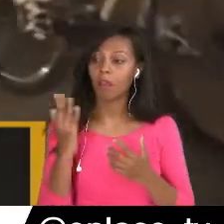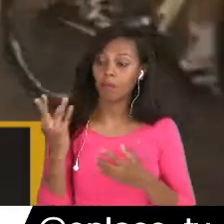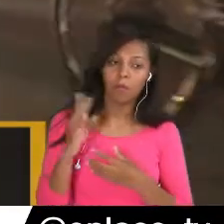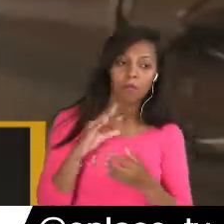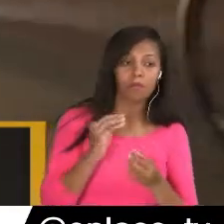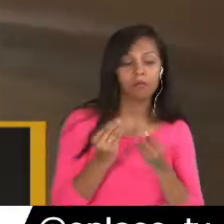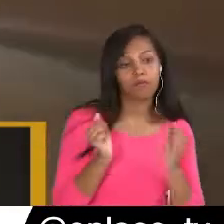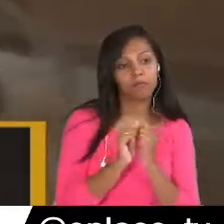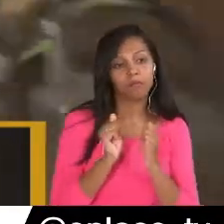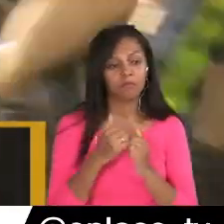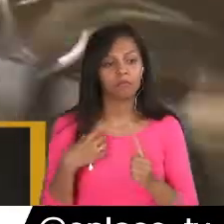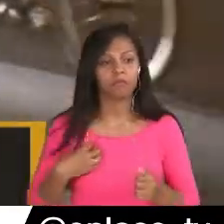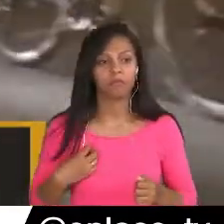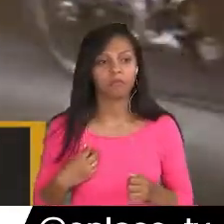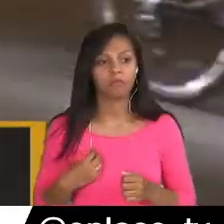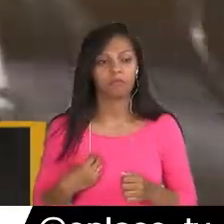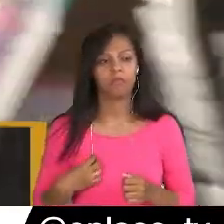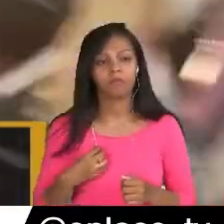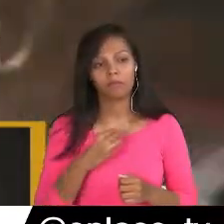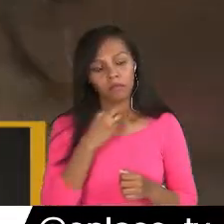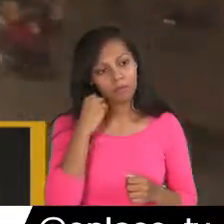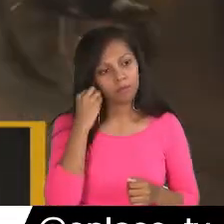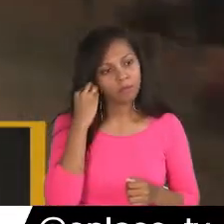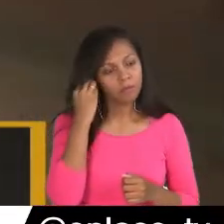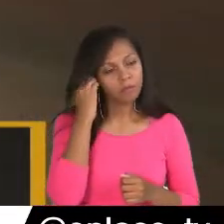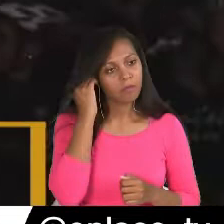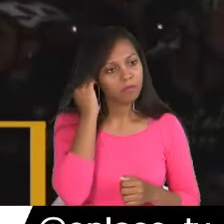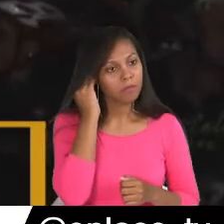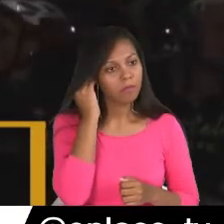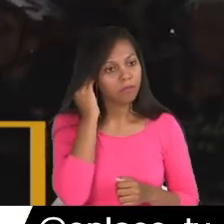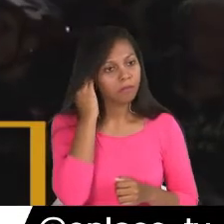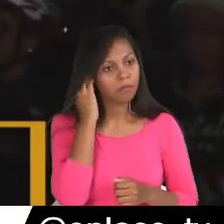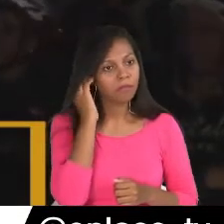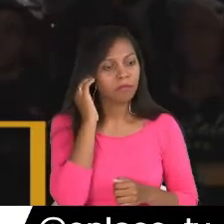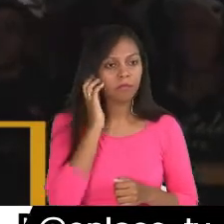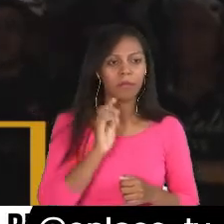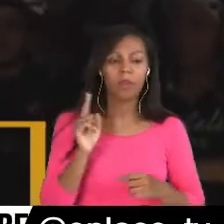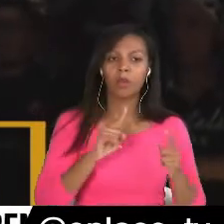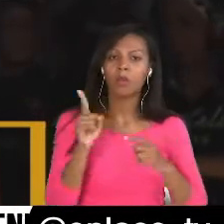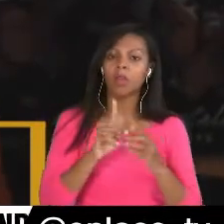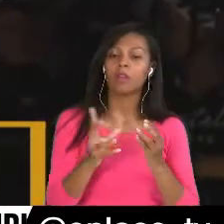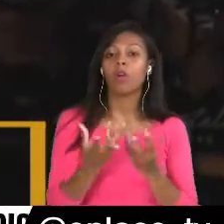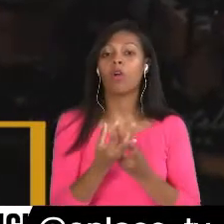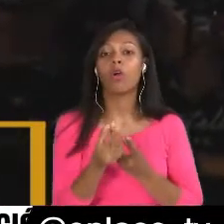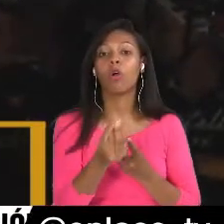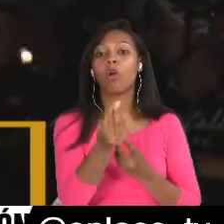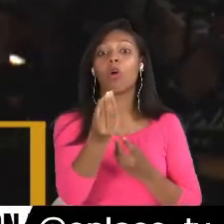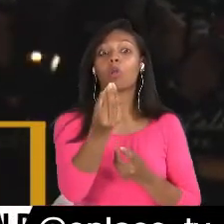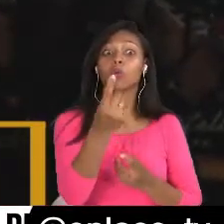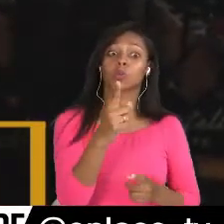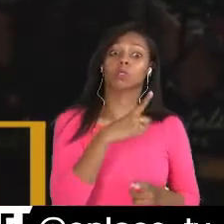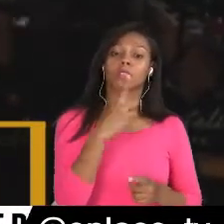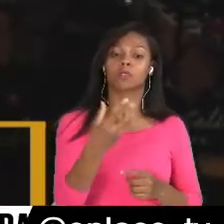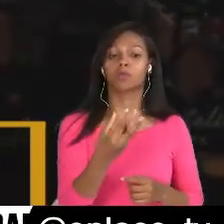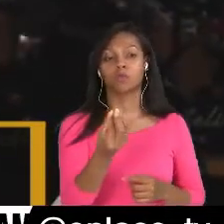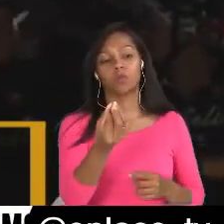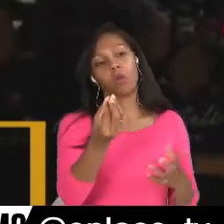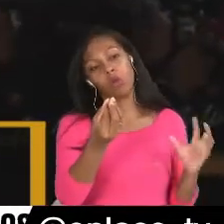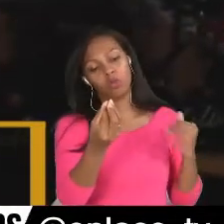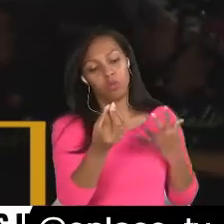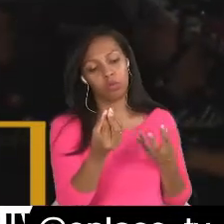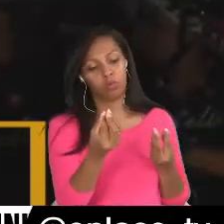siempre tenemos un grupo de que supongamos son los que tienen buen nivel, que van adelante, y hay un grupo que vamos cerrando para terminar acompañando